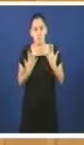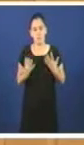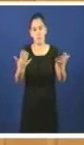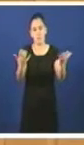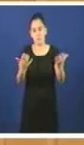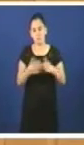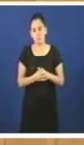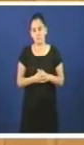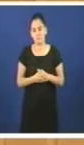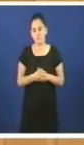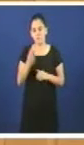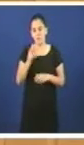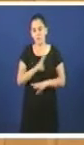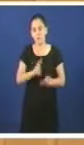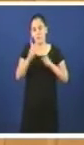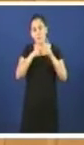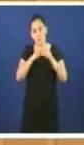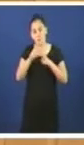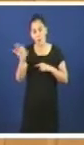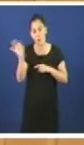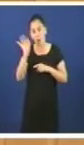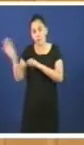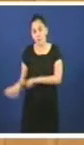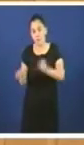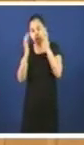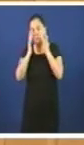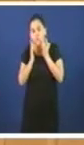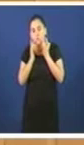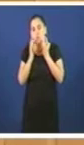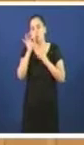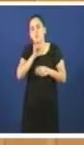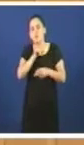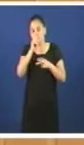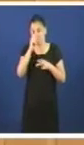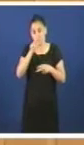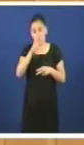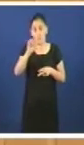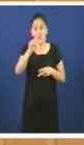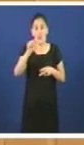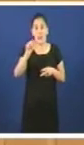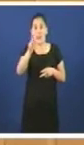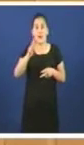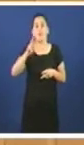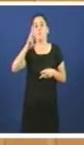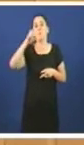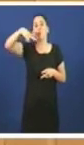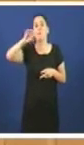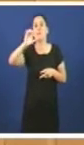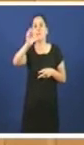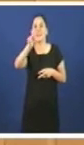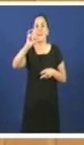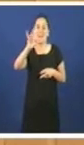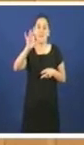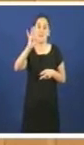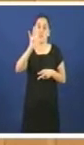que nacionalistas y galleguistas ilustres como castelao bear ponte risco admitían la realidad dedo